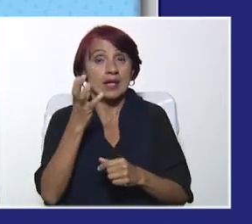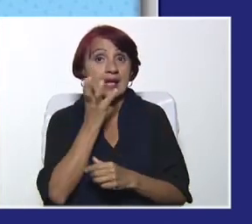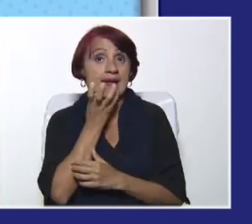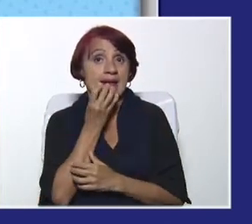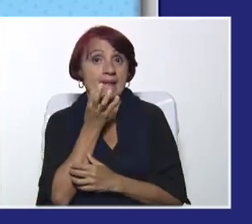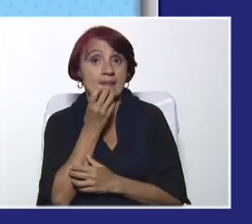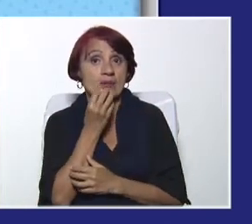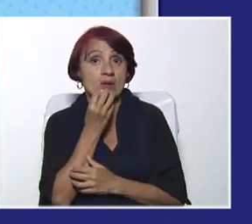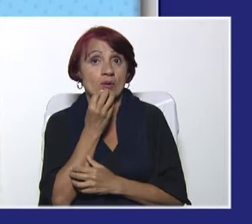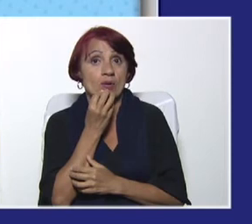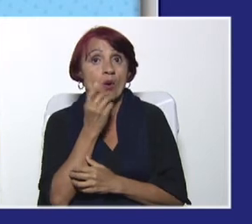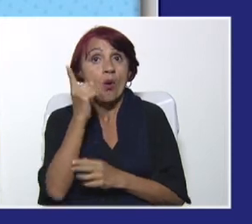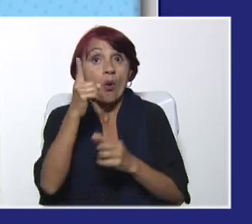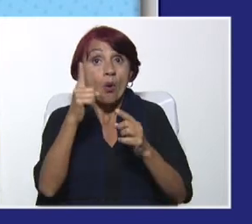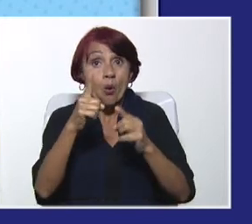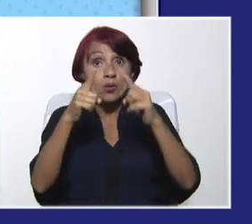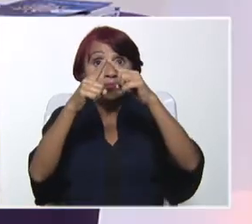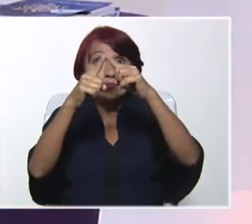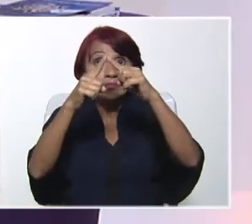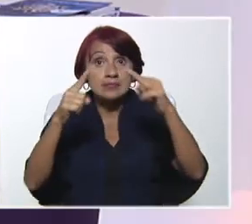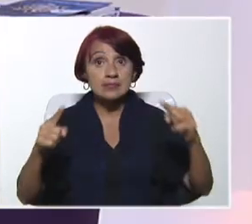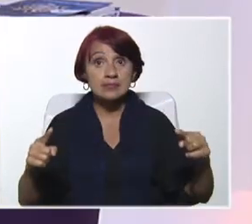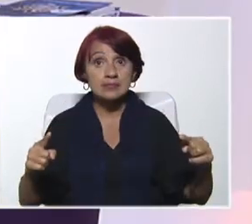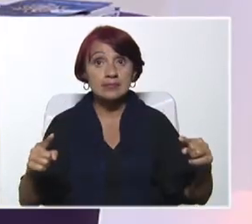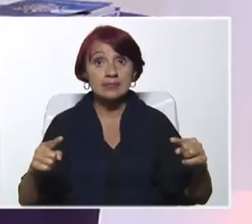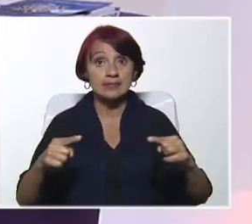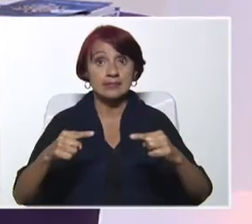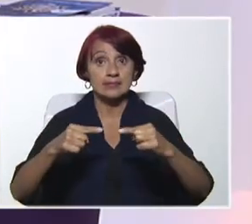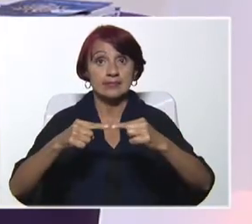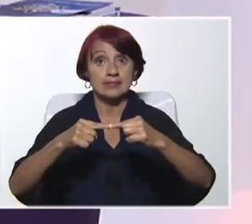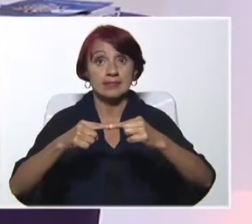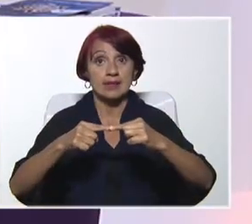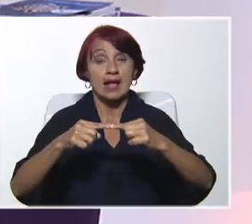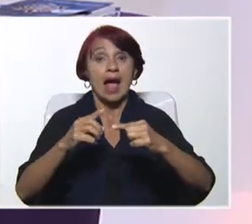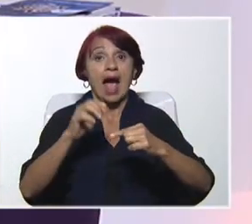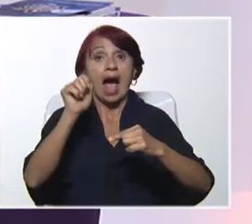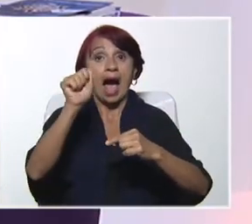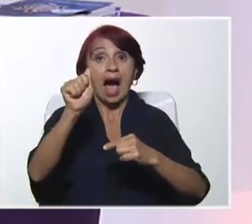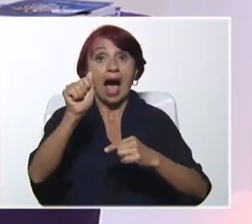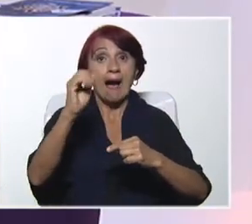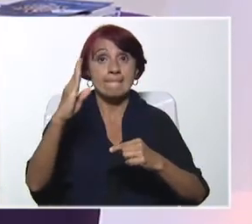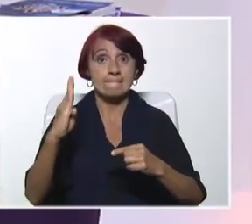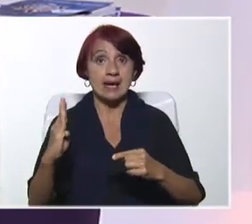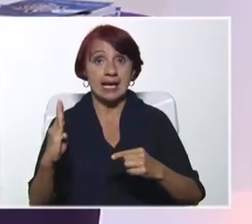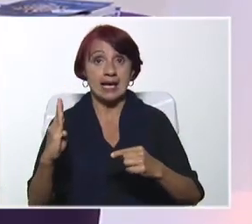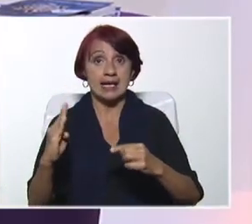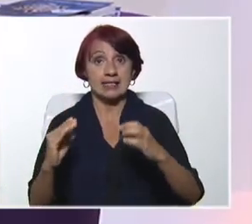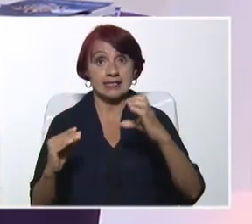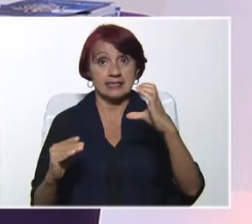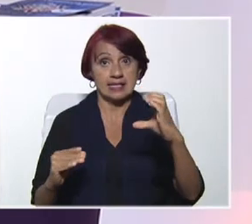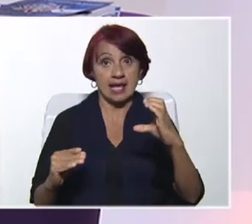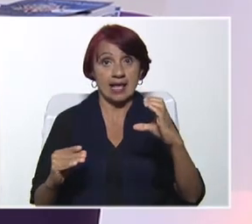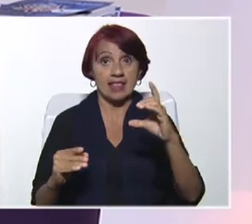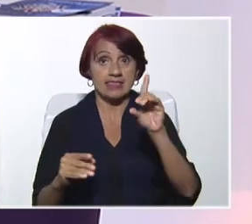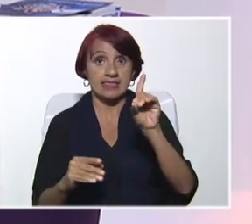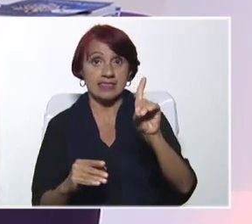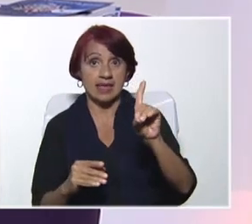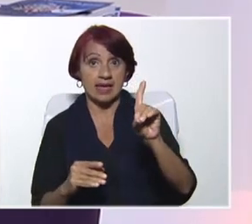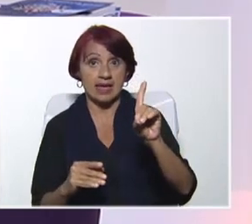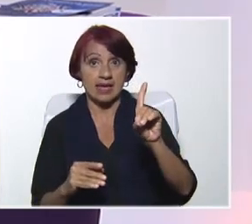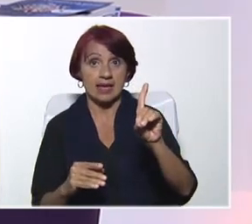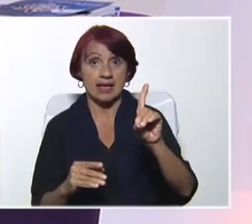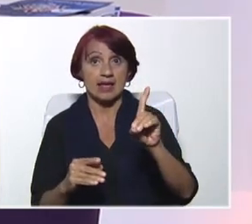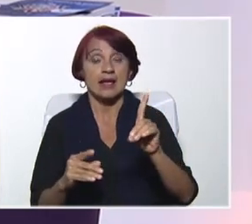ejemplo un triángulo mucho más grande con sus lados AB, AC y BC.